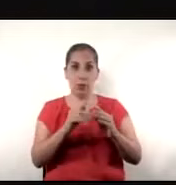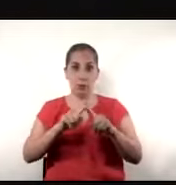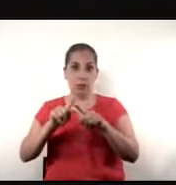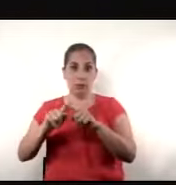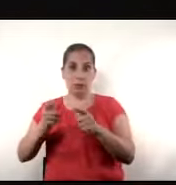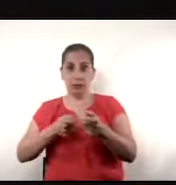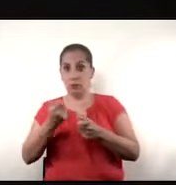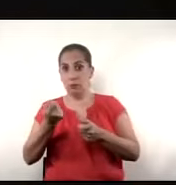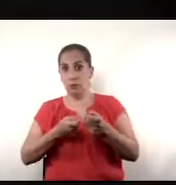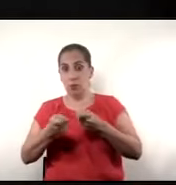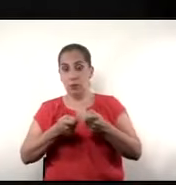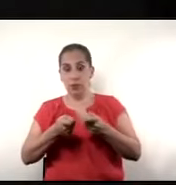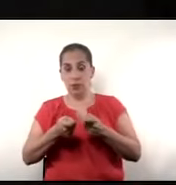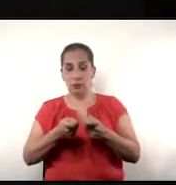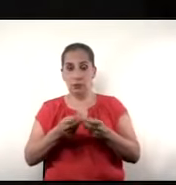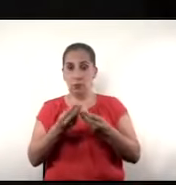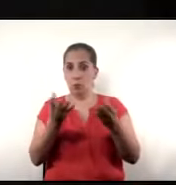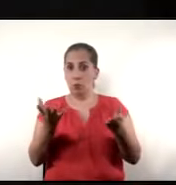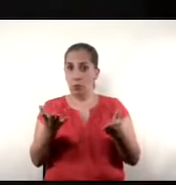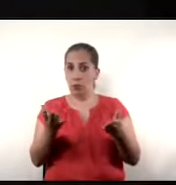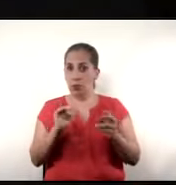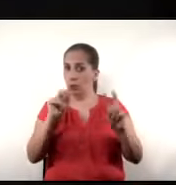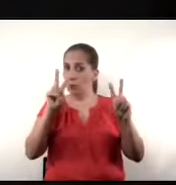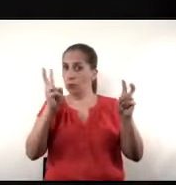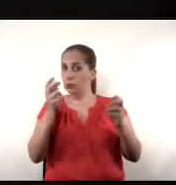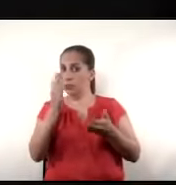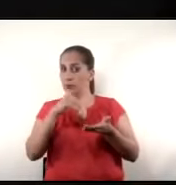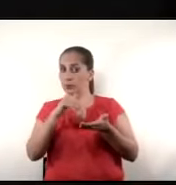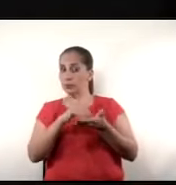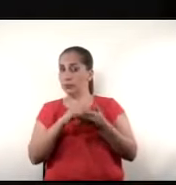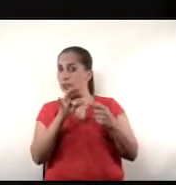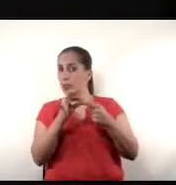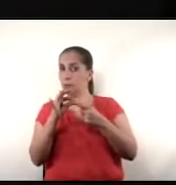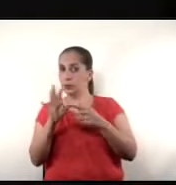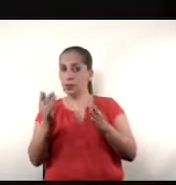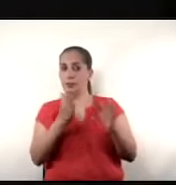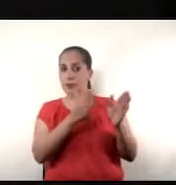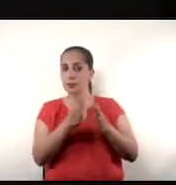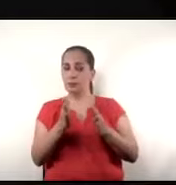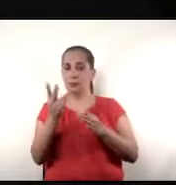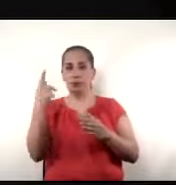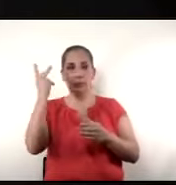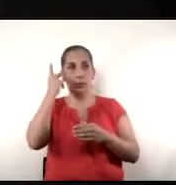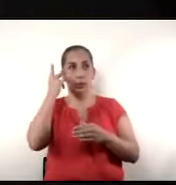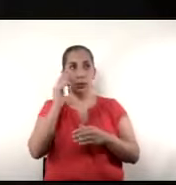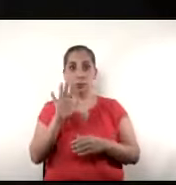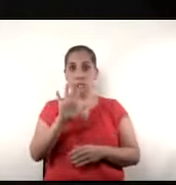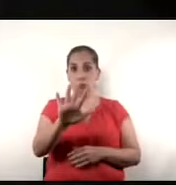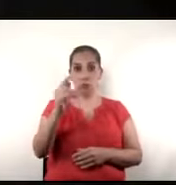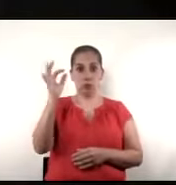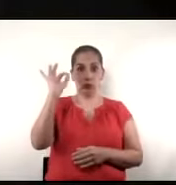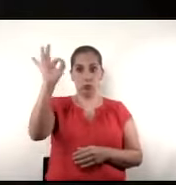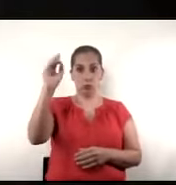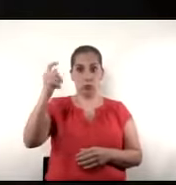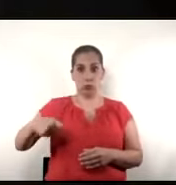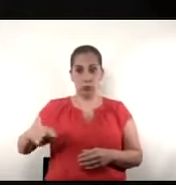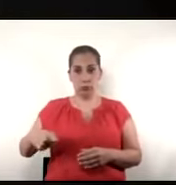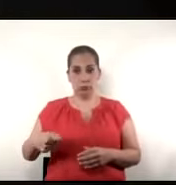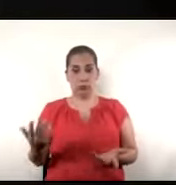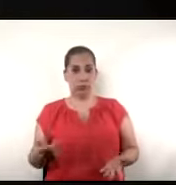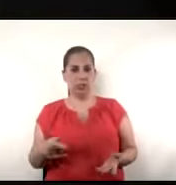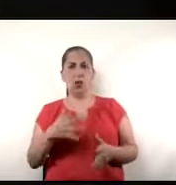de gestión pública como un tema central de la agenda política. En su gobierno, ¿cómo lograríamos el